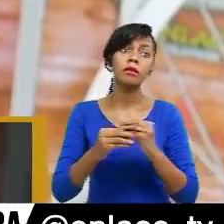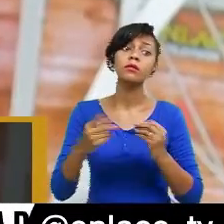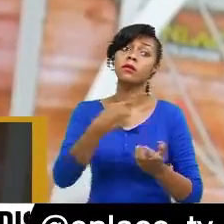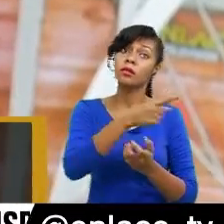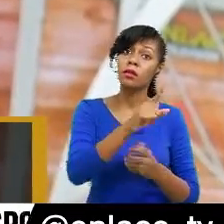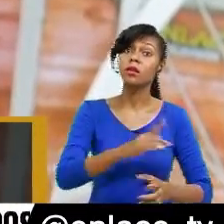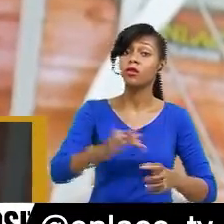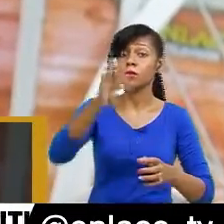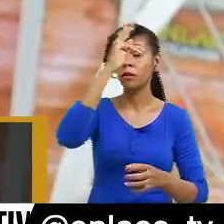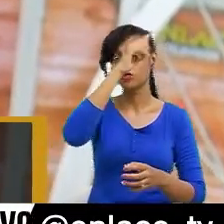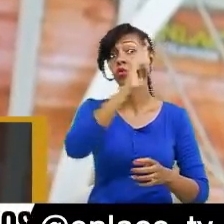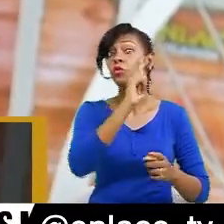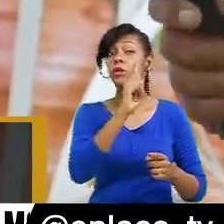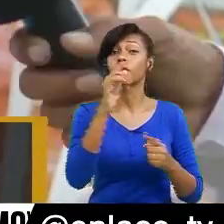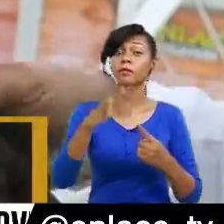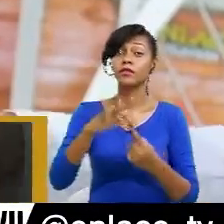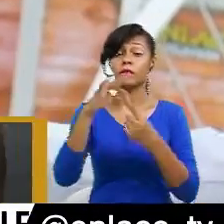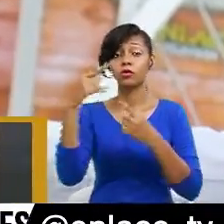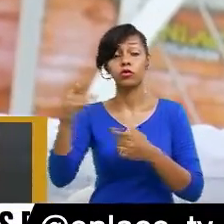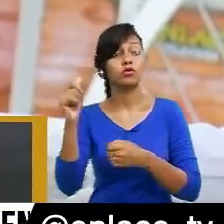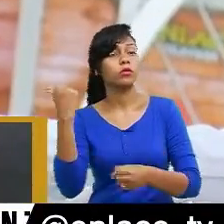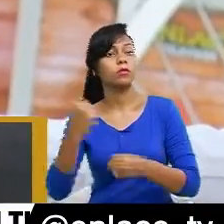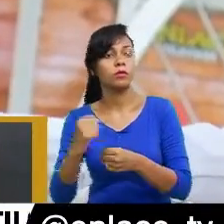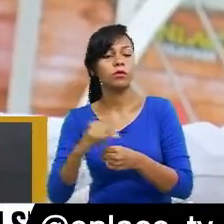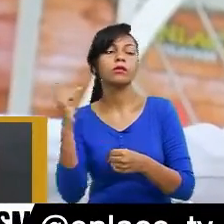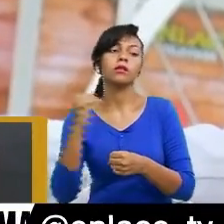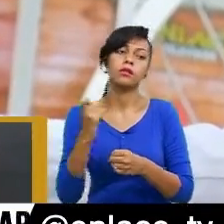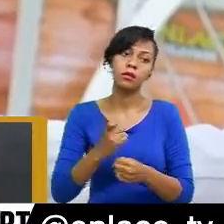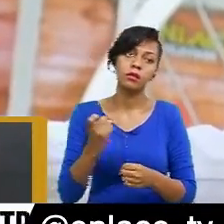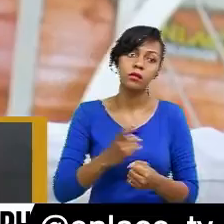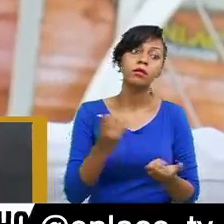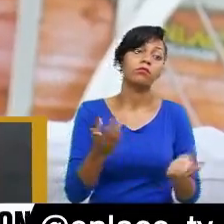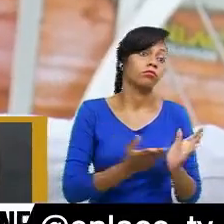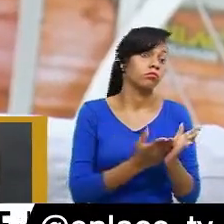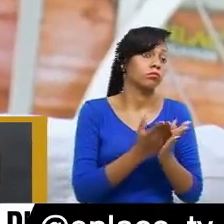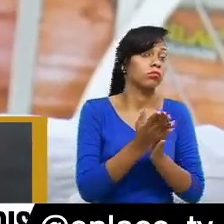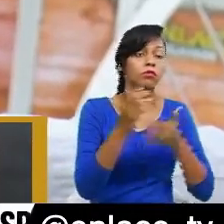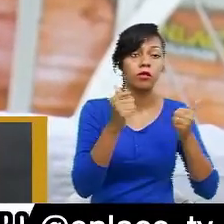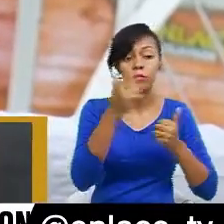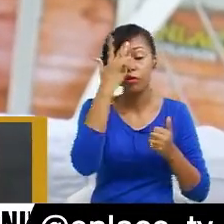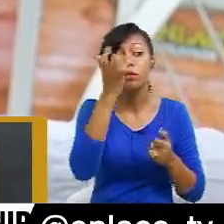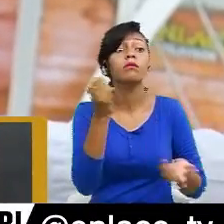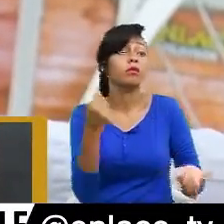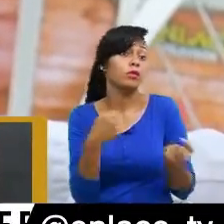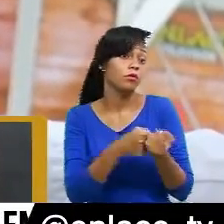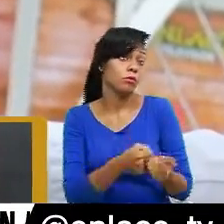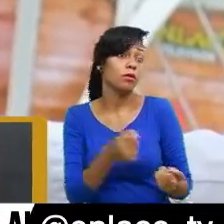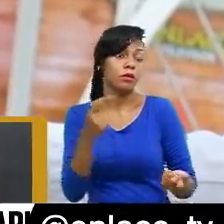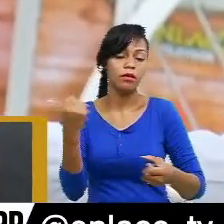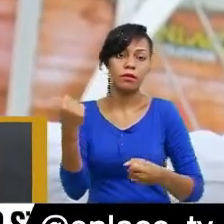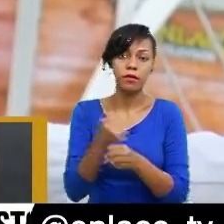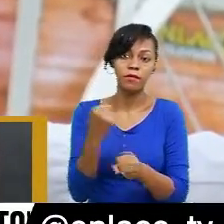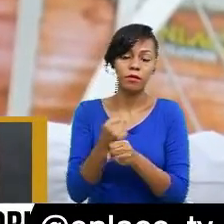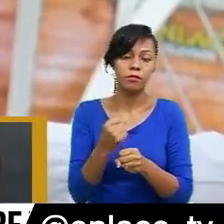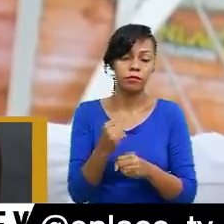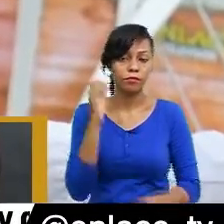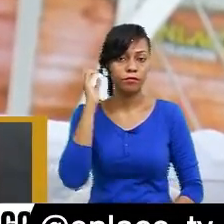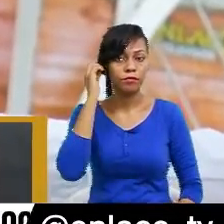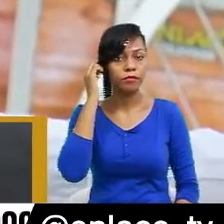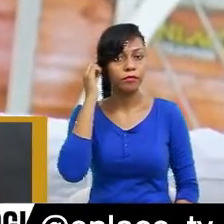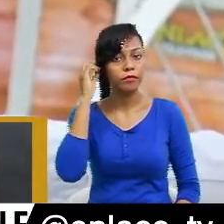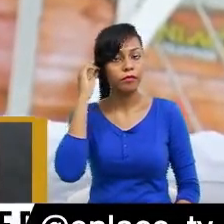¿Se tomará alguna decisión en esta asamblea, Fernando? Sí, van a haber unas tareas muy importantes, y es importante que todo el pueblo, no solamente la gente